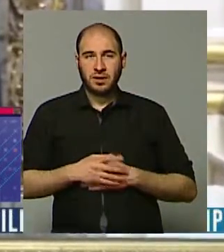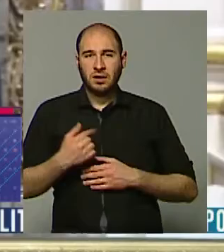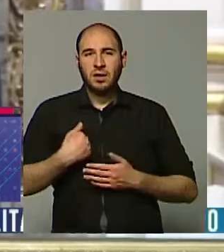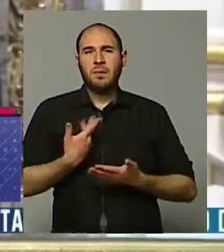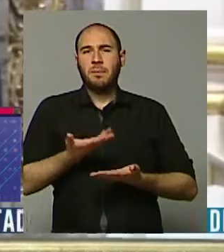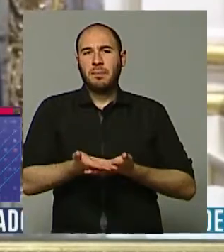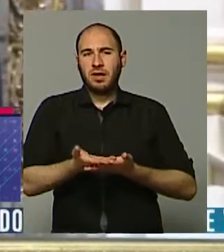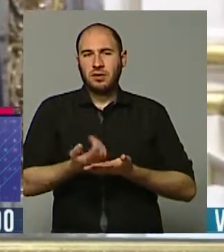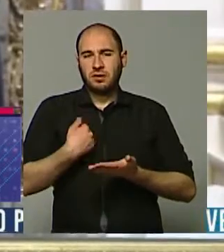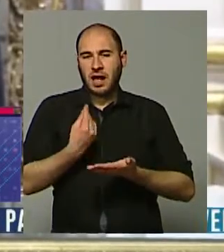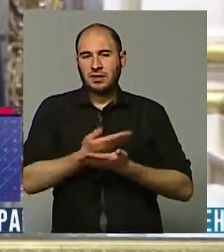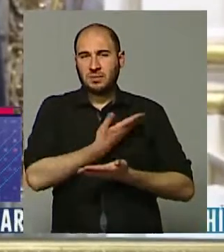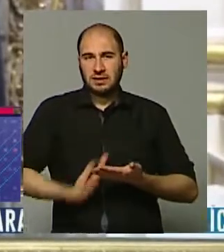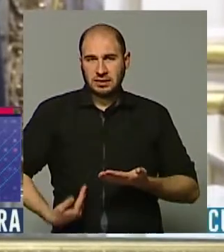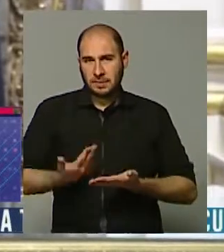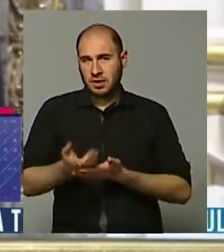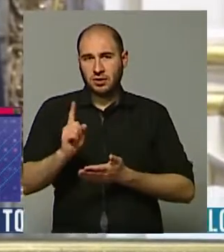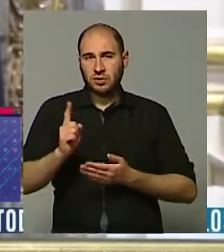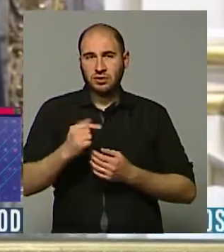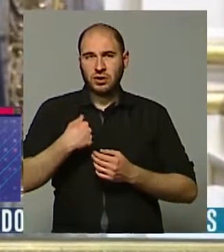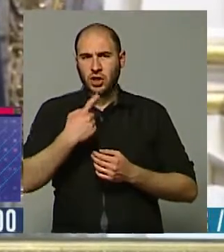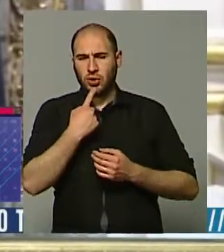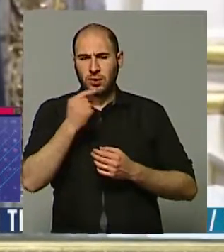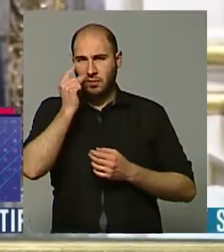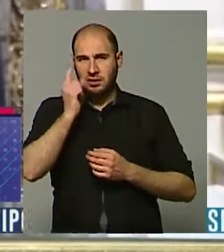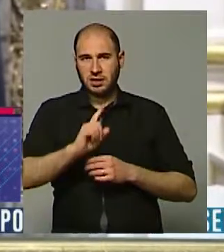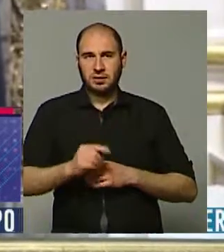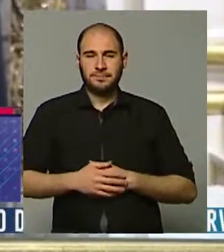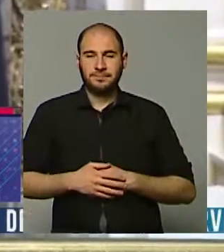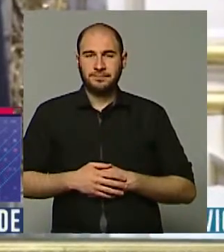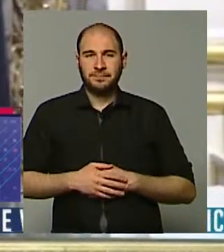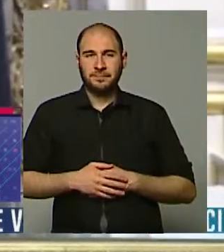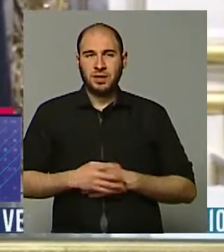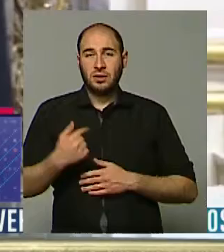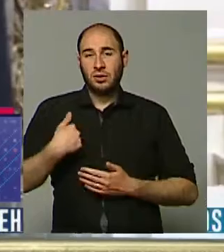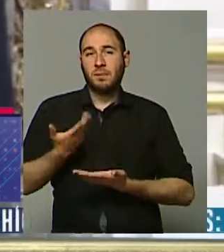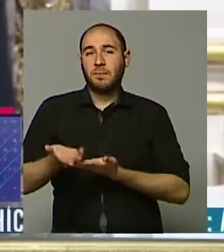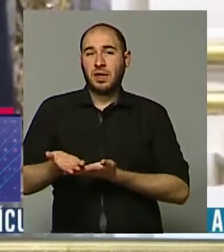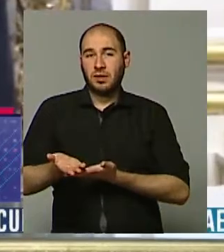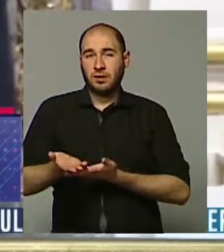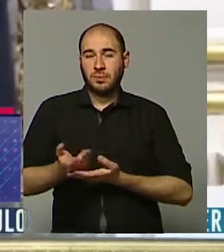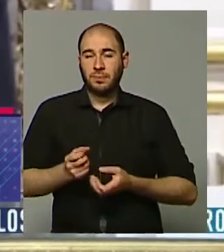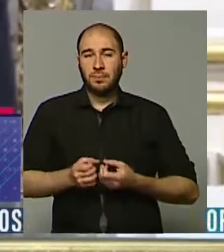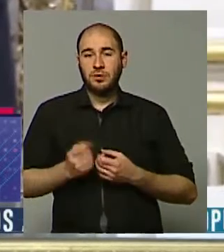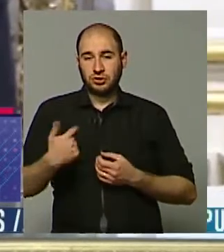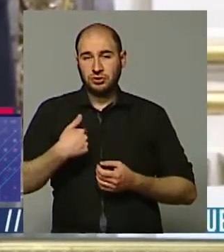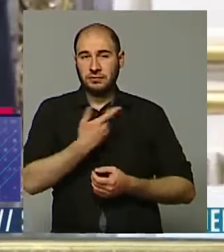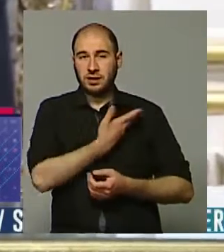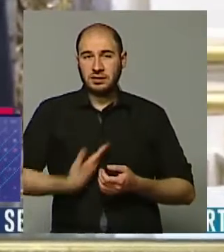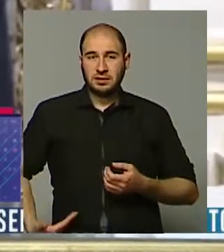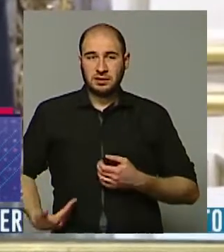pido como candidato a presidente, en una especulación política. Te lo pido claramente como